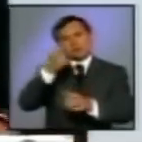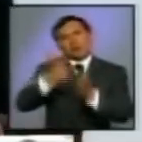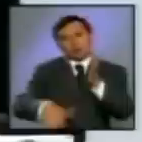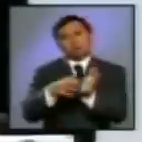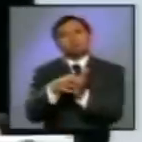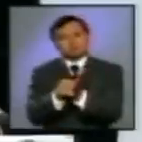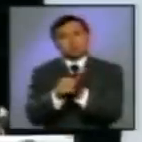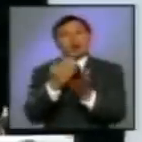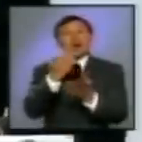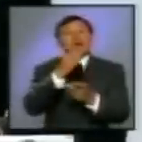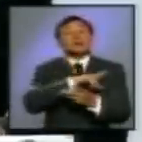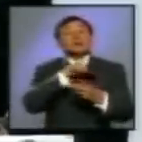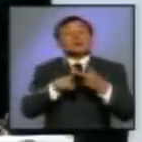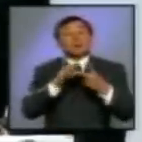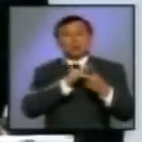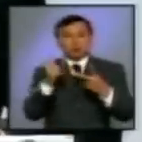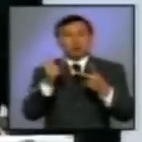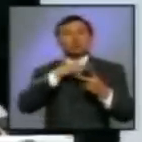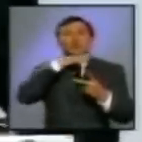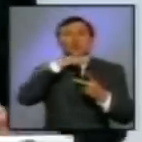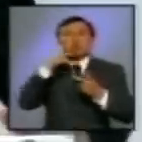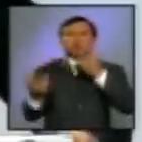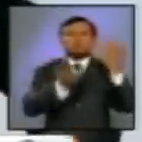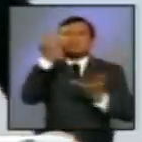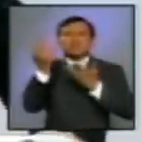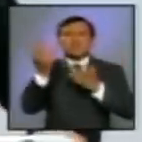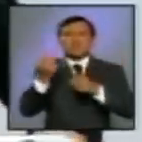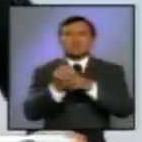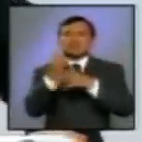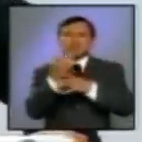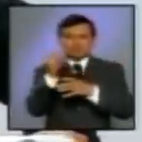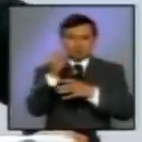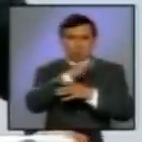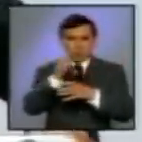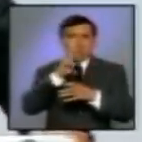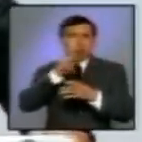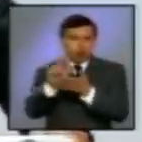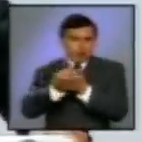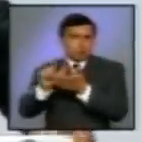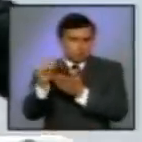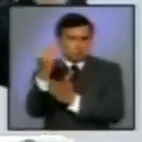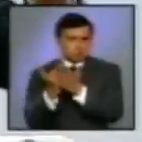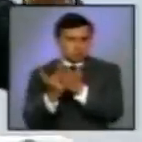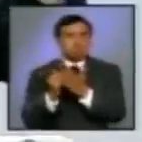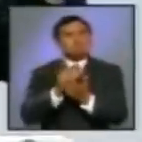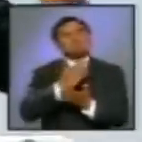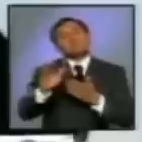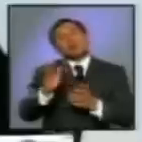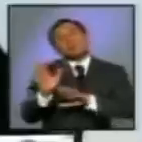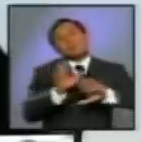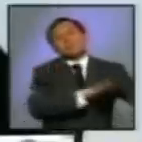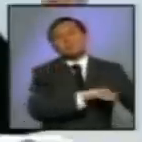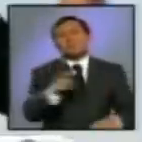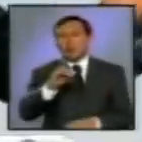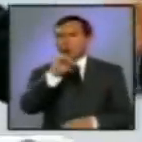contaminantes. Quiero decirle a Josefina, quien realmente viene hablando e insistiendo en que se hable con la